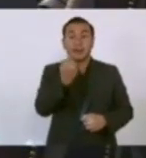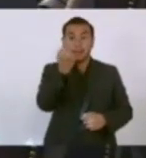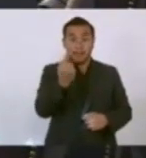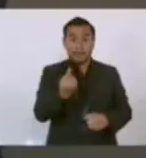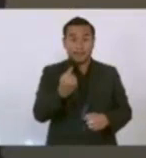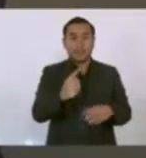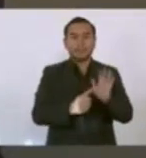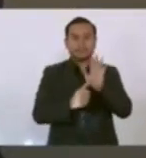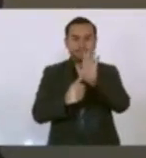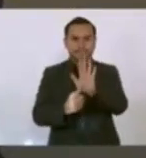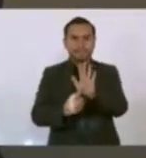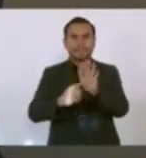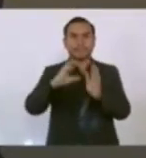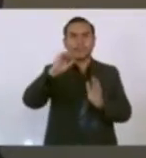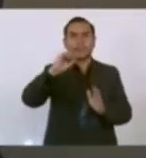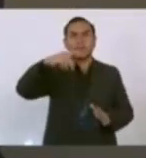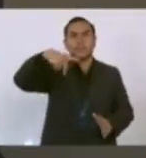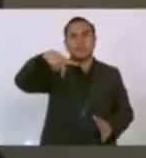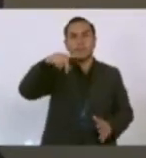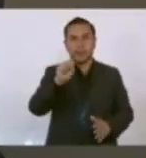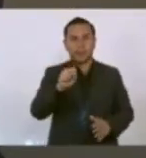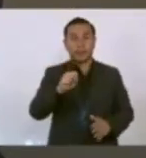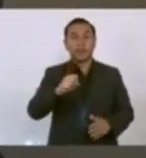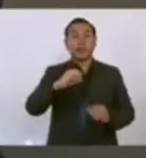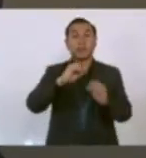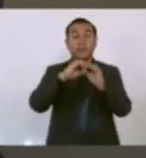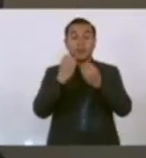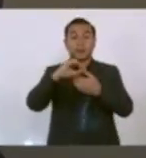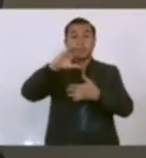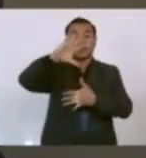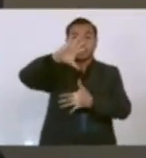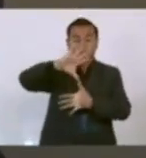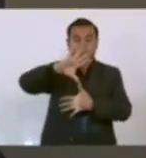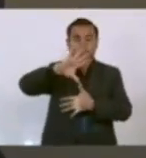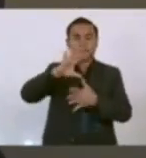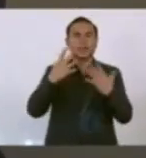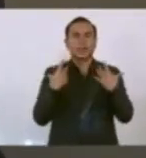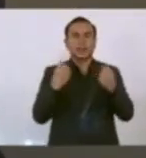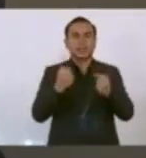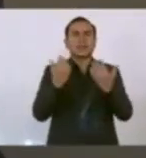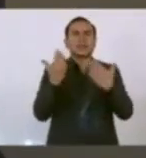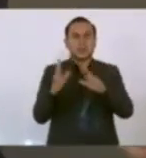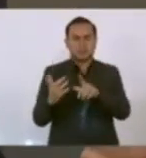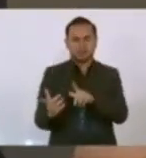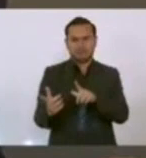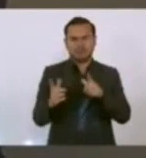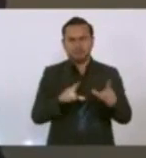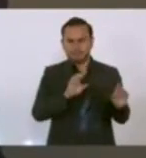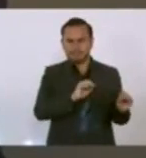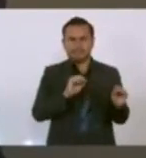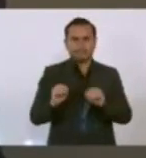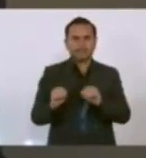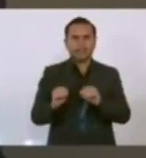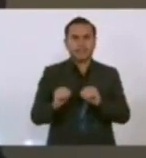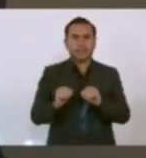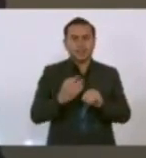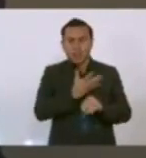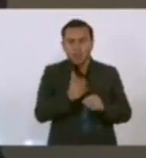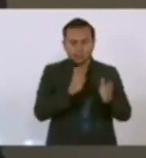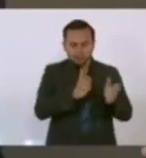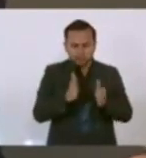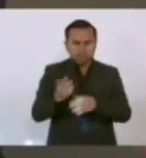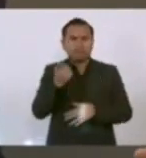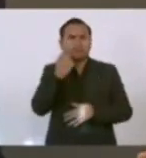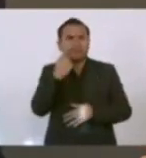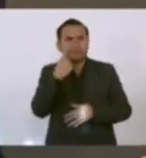diciendo. No hay casos confirmados, se han aplicado los protocolos internacionales al máximo nivel y no